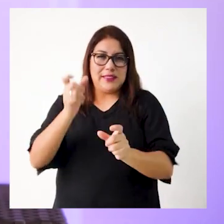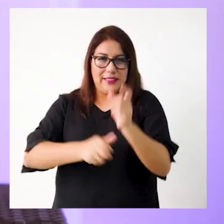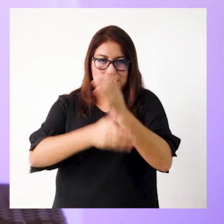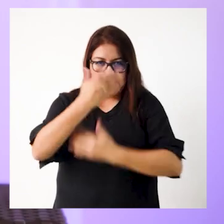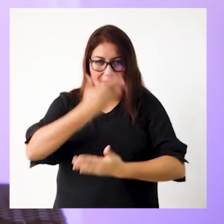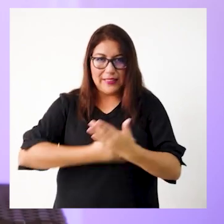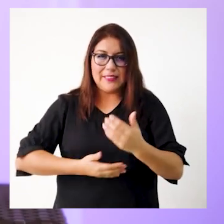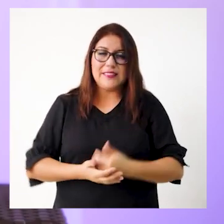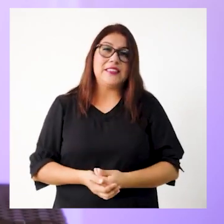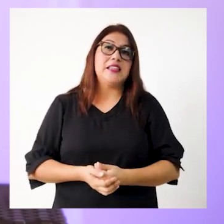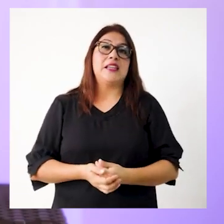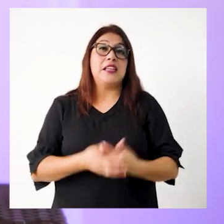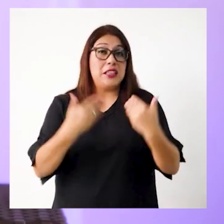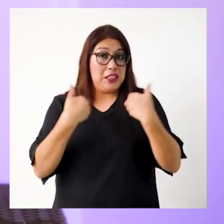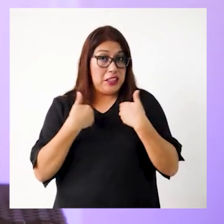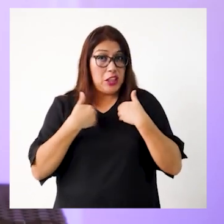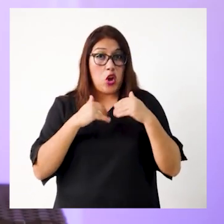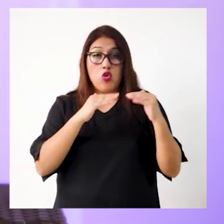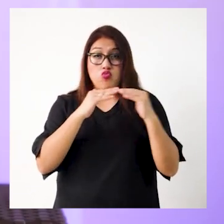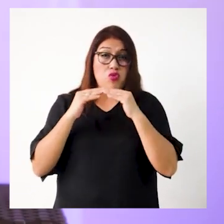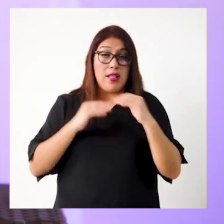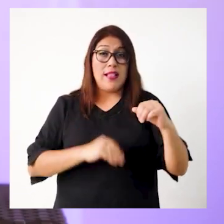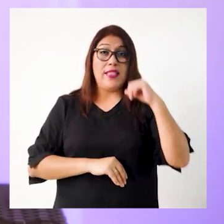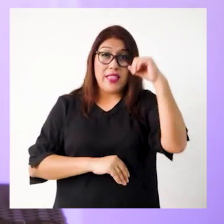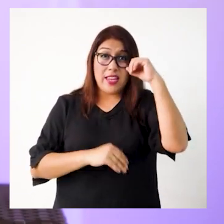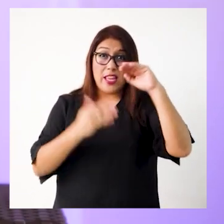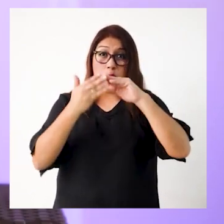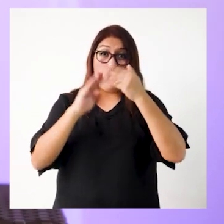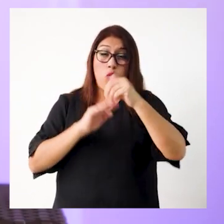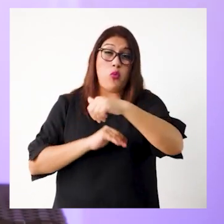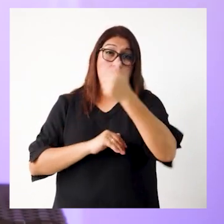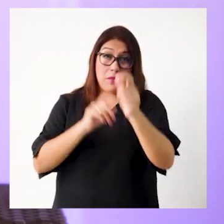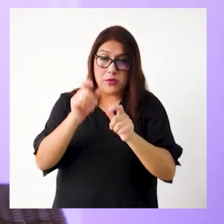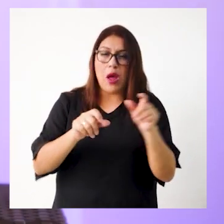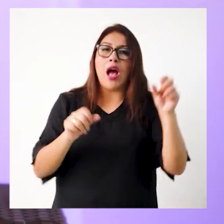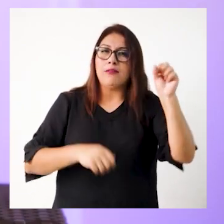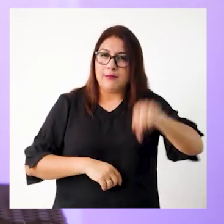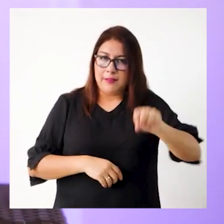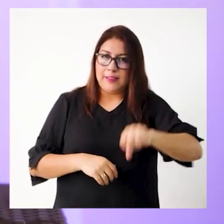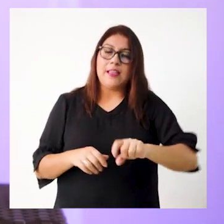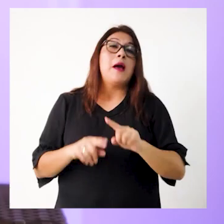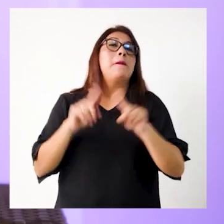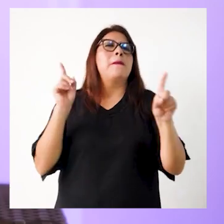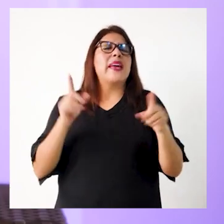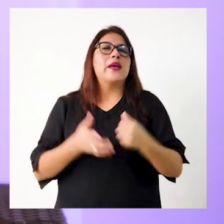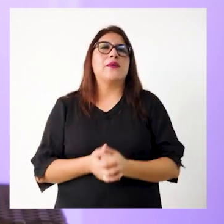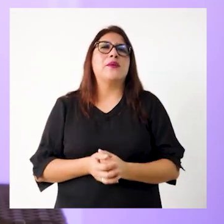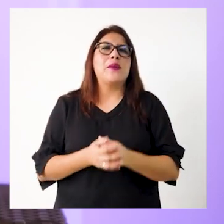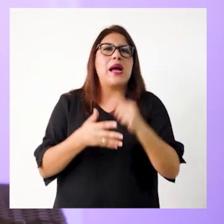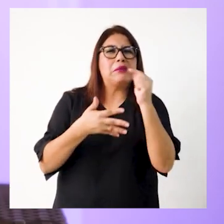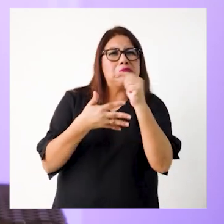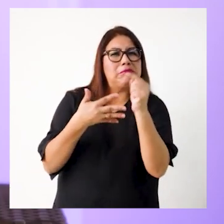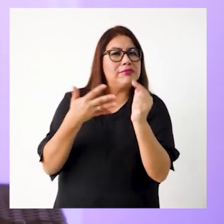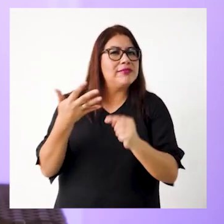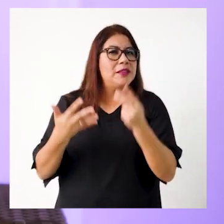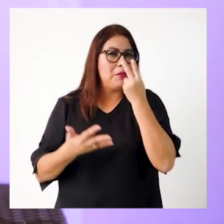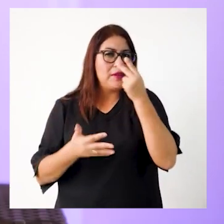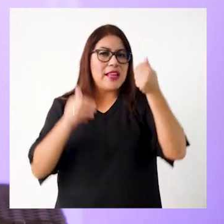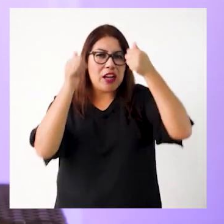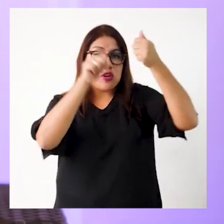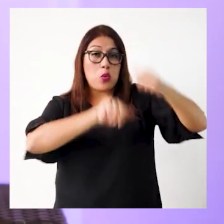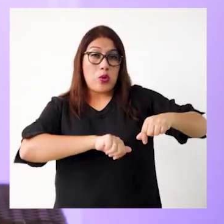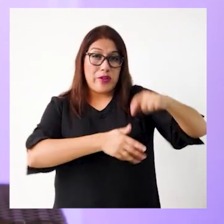con discapacidad. Tienen el mismo derecho que el resto de la población, sí, pero hay cositas que